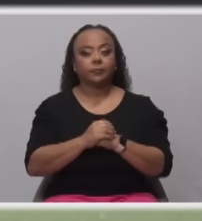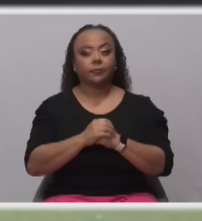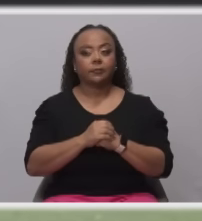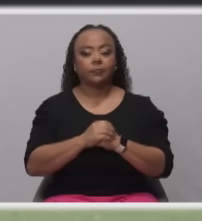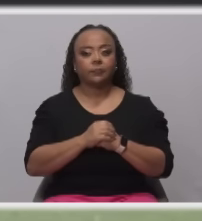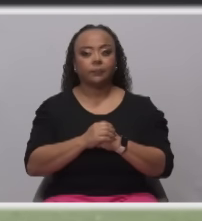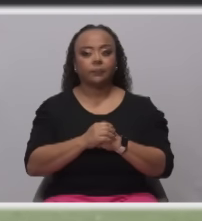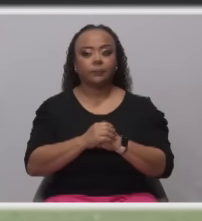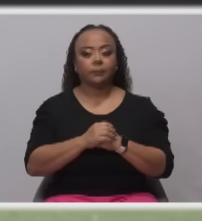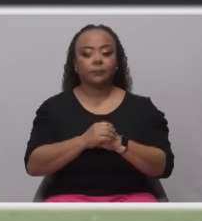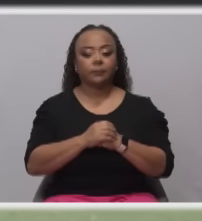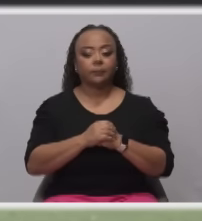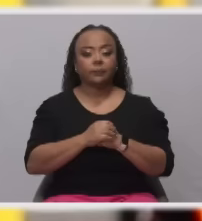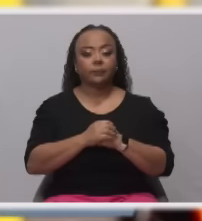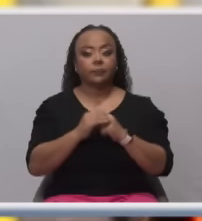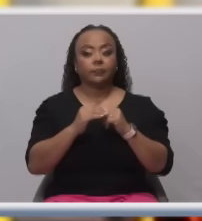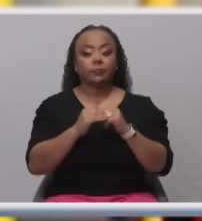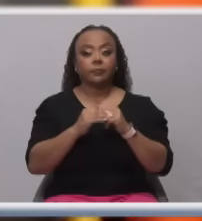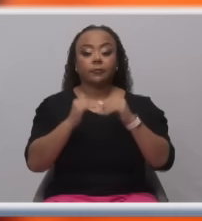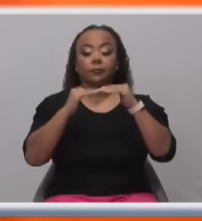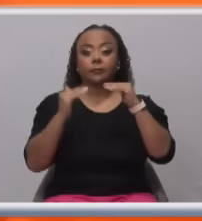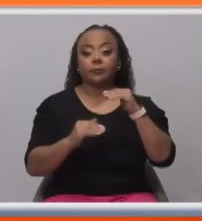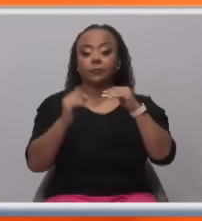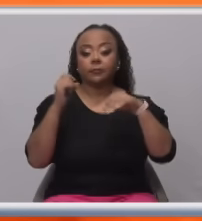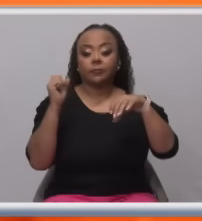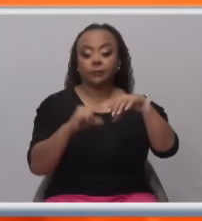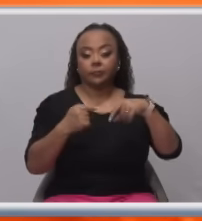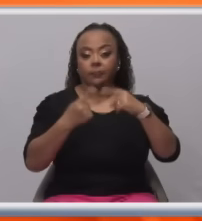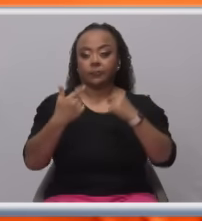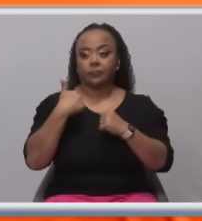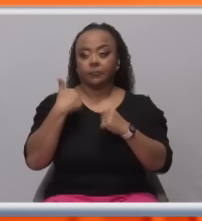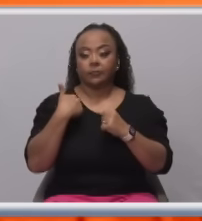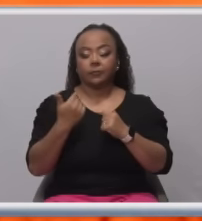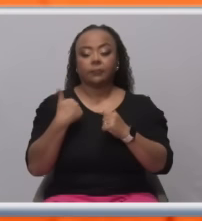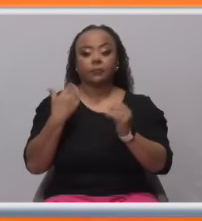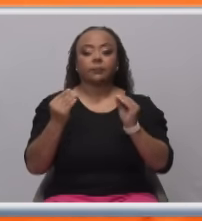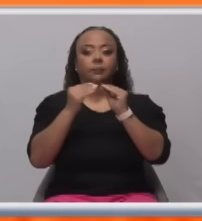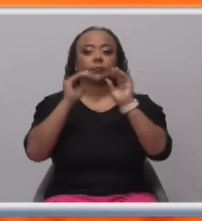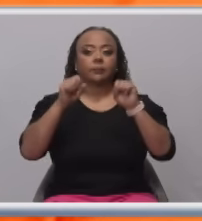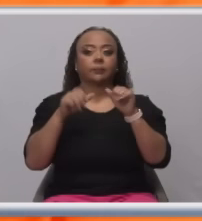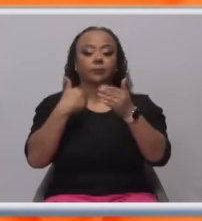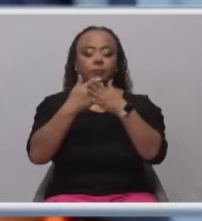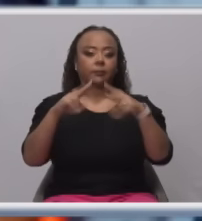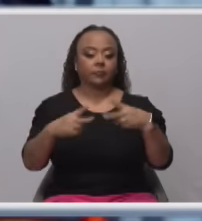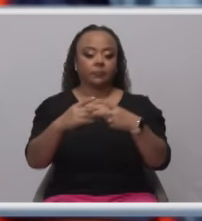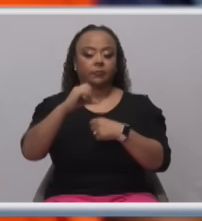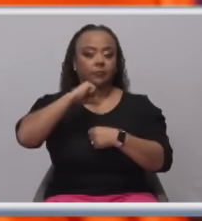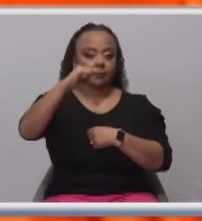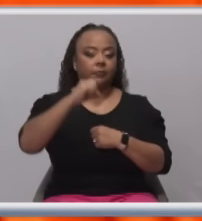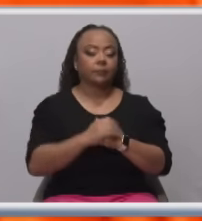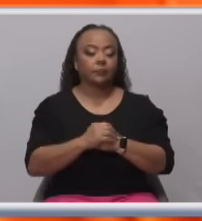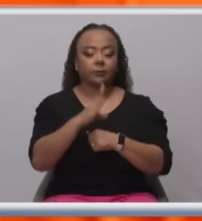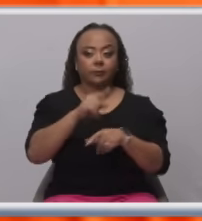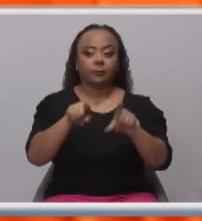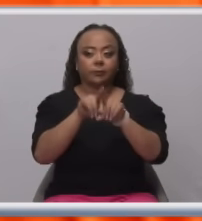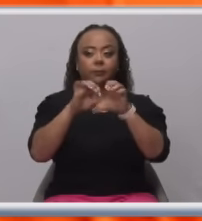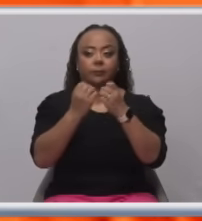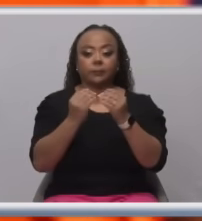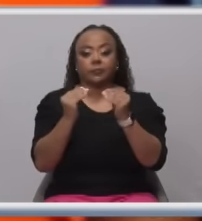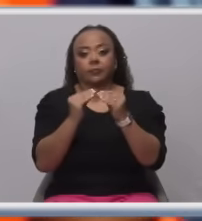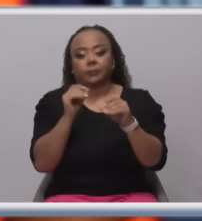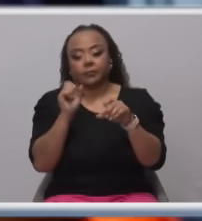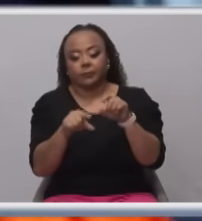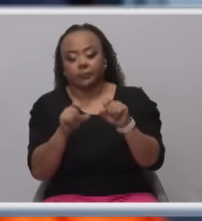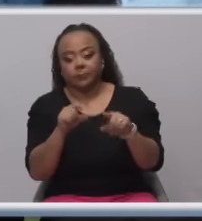menos le meten goles pues tiene muchas posibilidades de de llegar a una semifinal o de ser campeón también el equipo más goleador y creo que